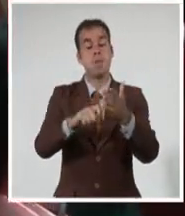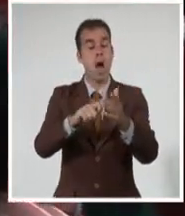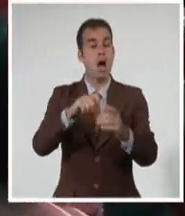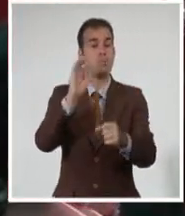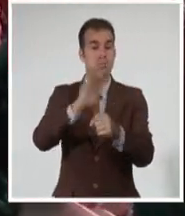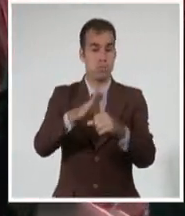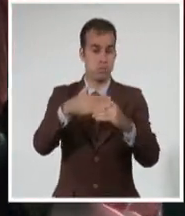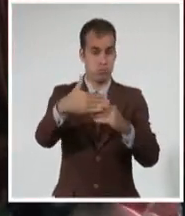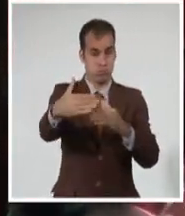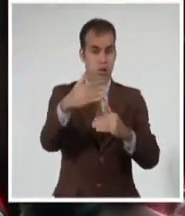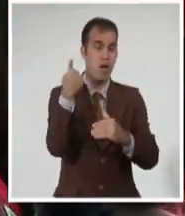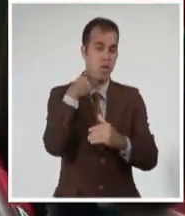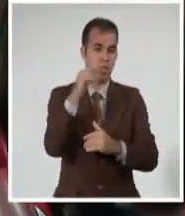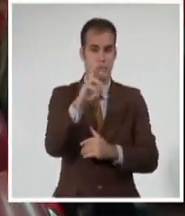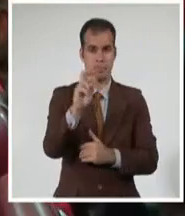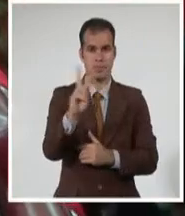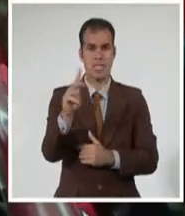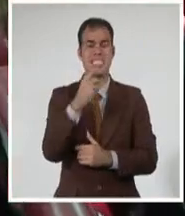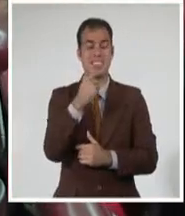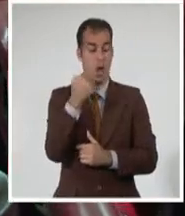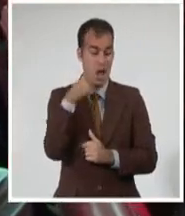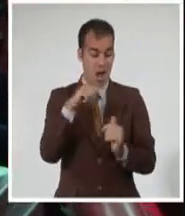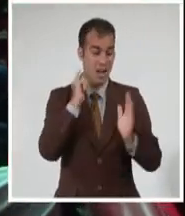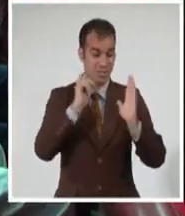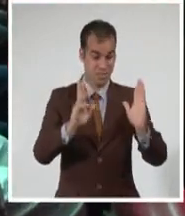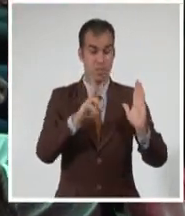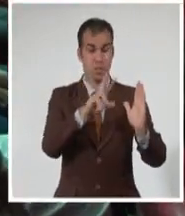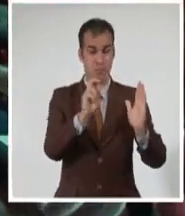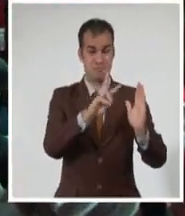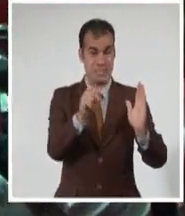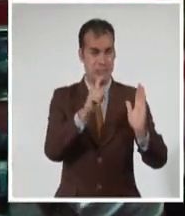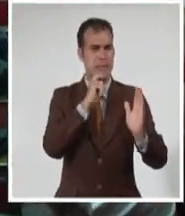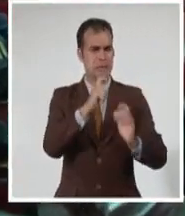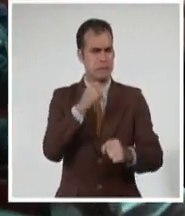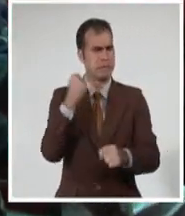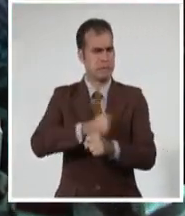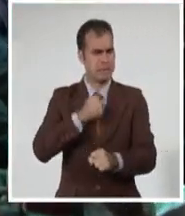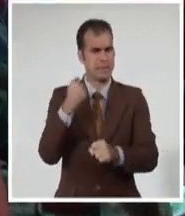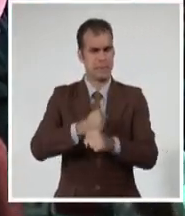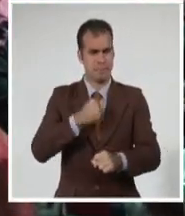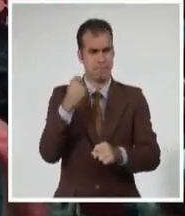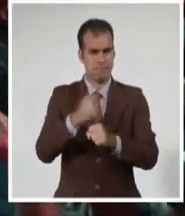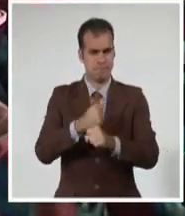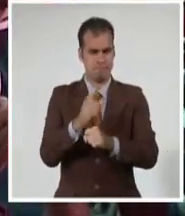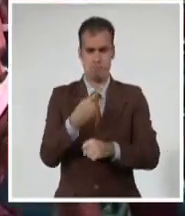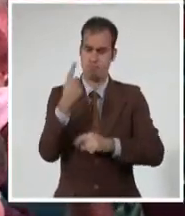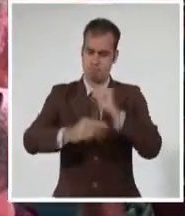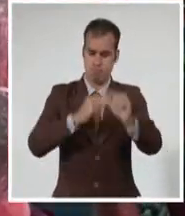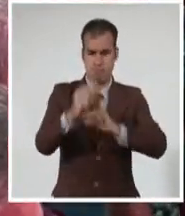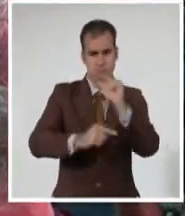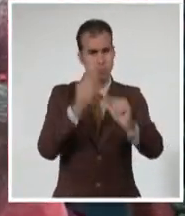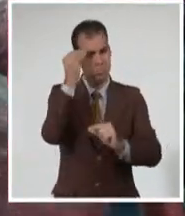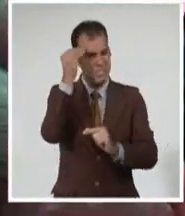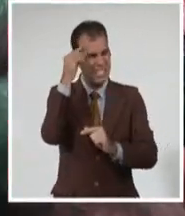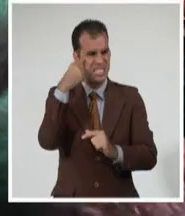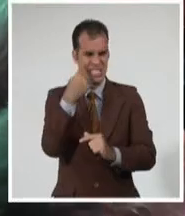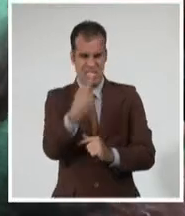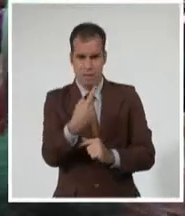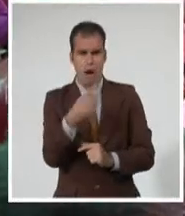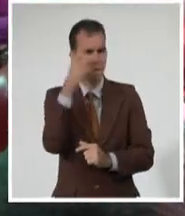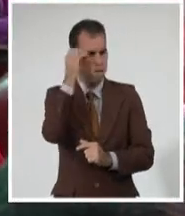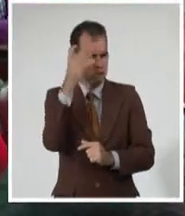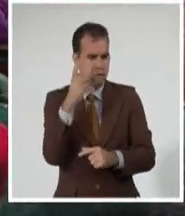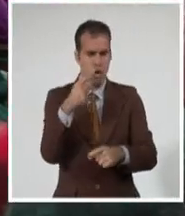a 2021 como un año duro de aprendizajes y lamentables pérdidas, pero en el que la resistencia, la creatividad y